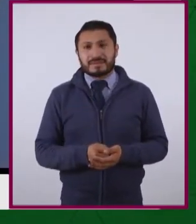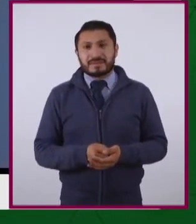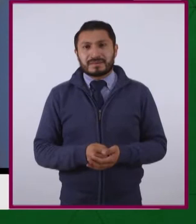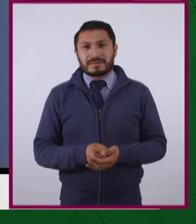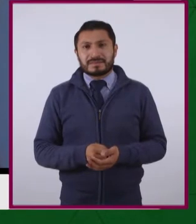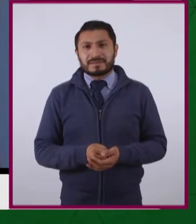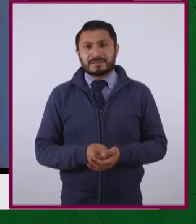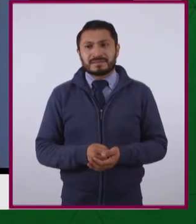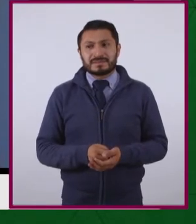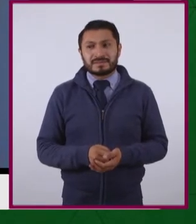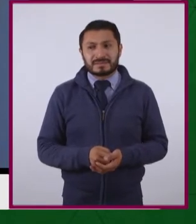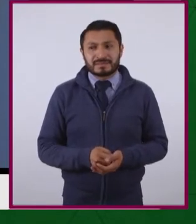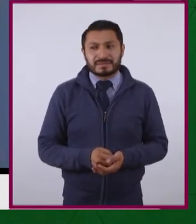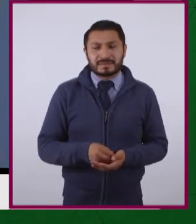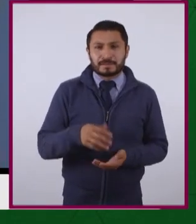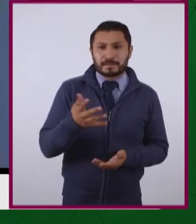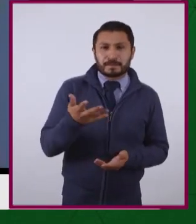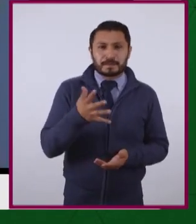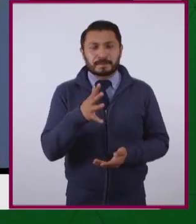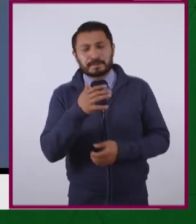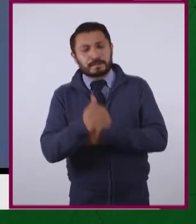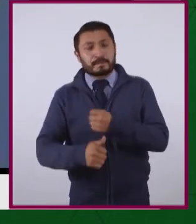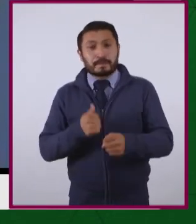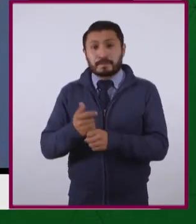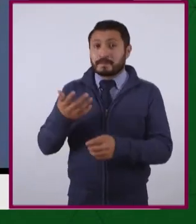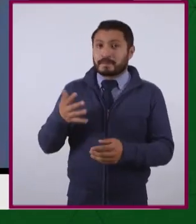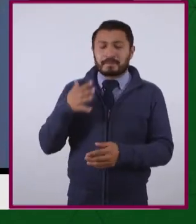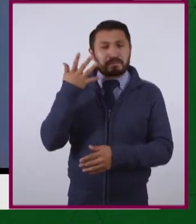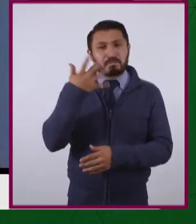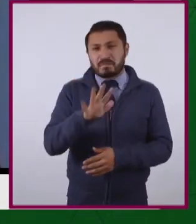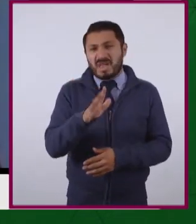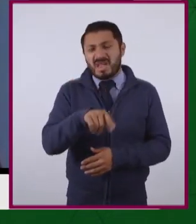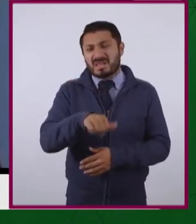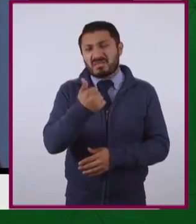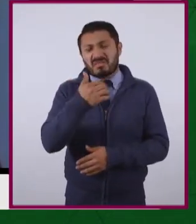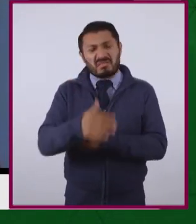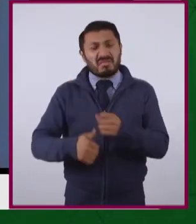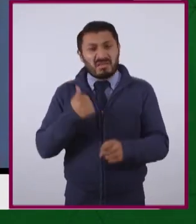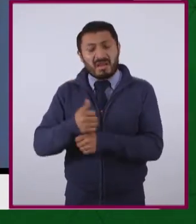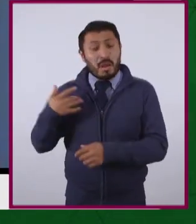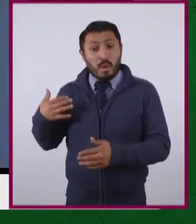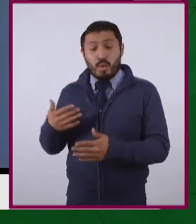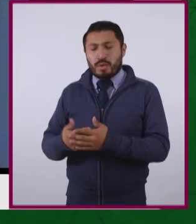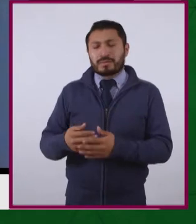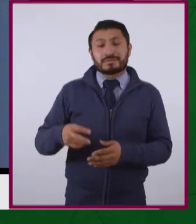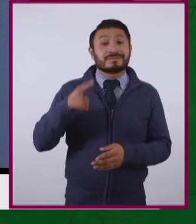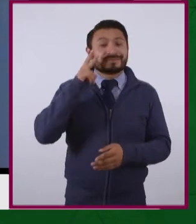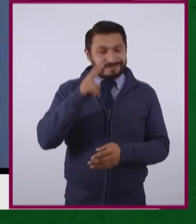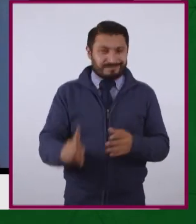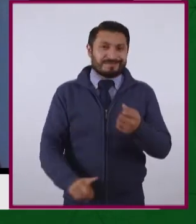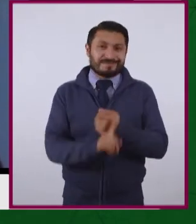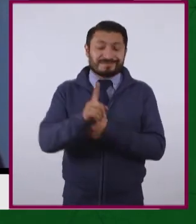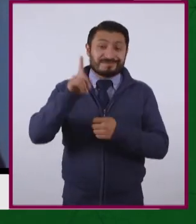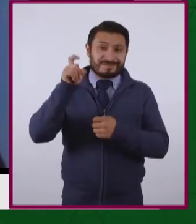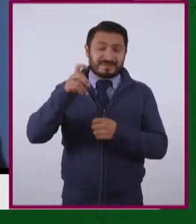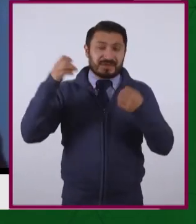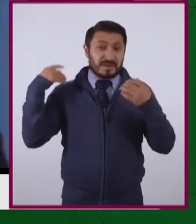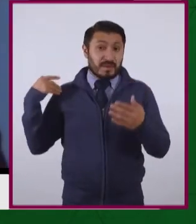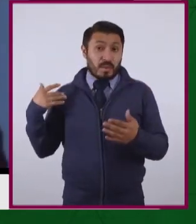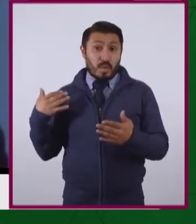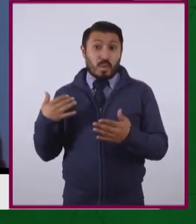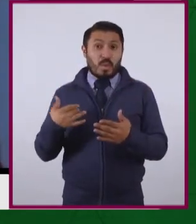los cuales hace algunos años, ya aproximadamente 10, 11, pues viendo la problemática de agua que se